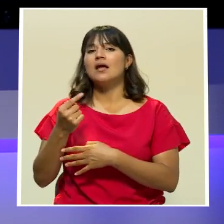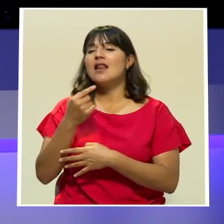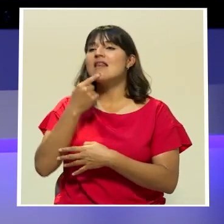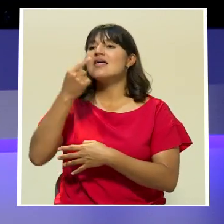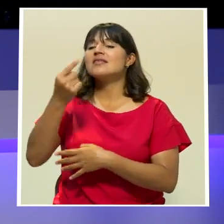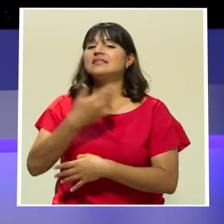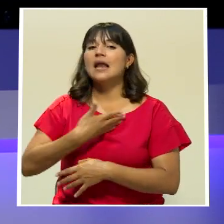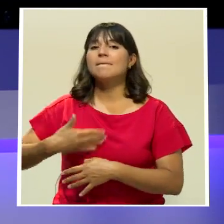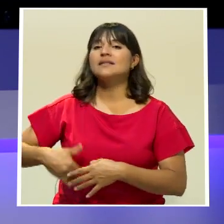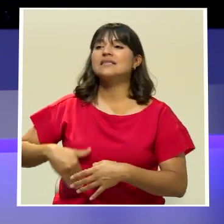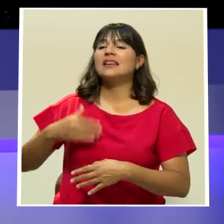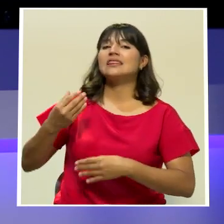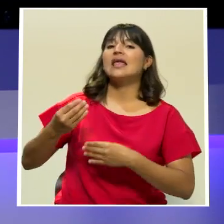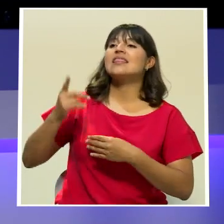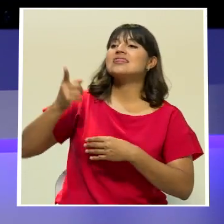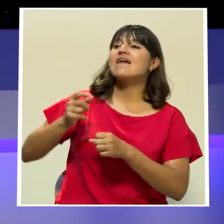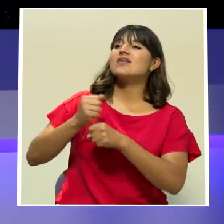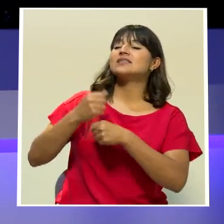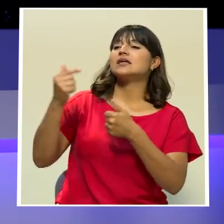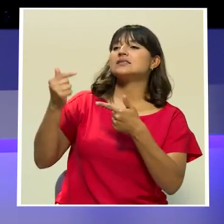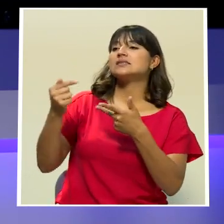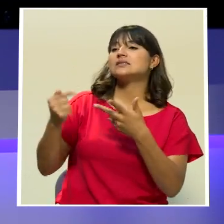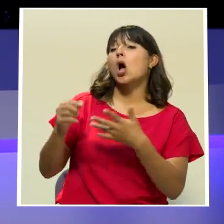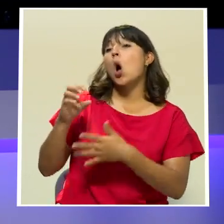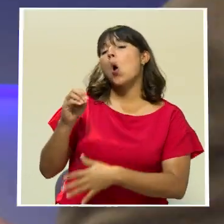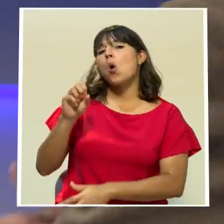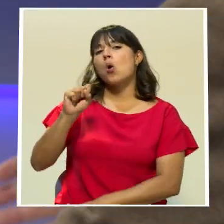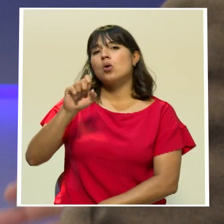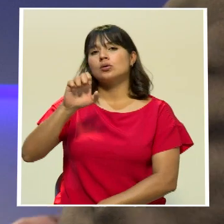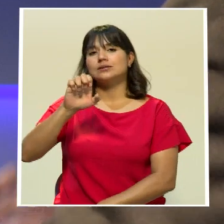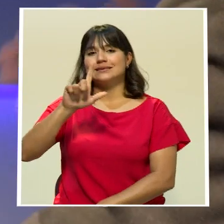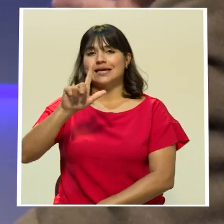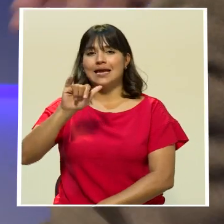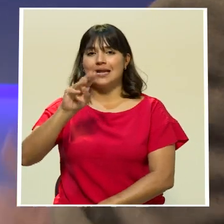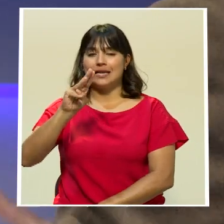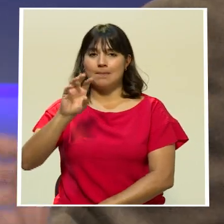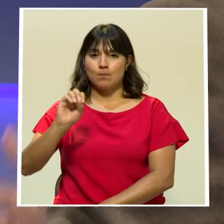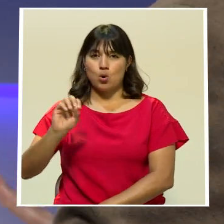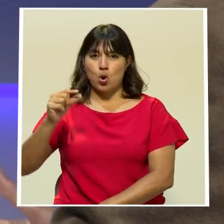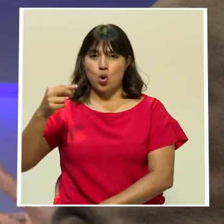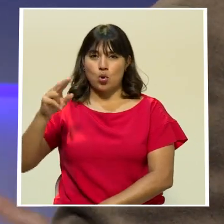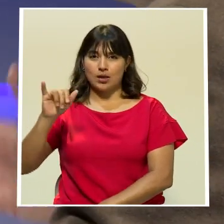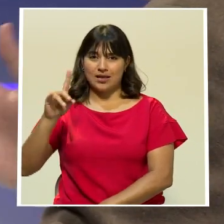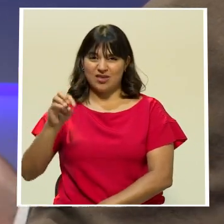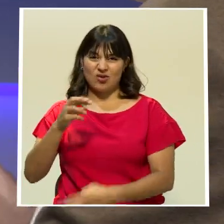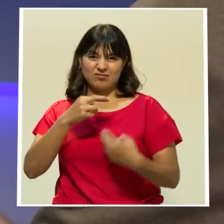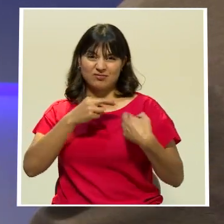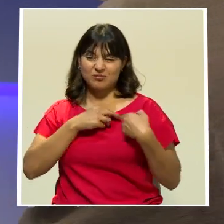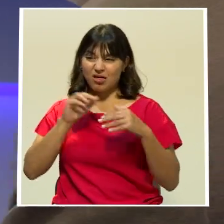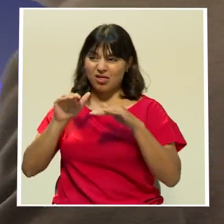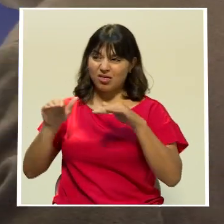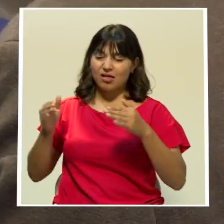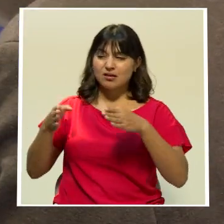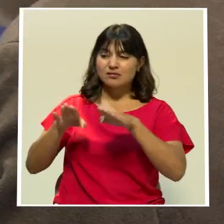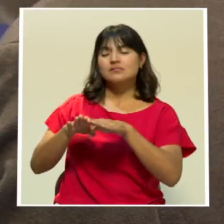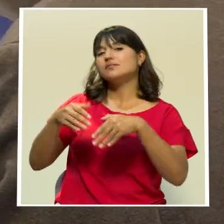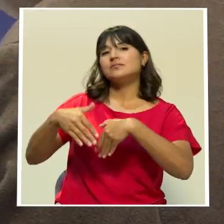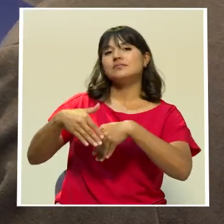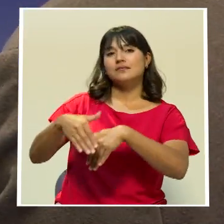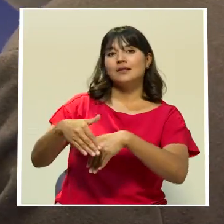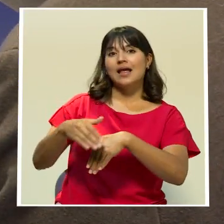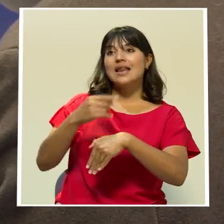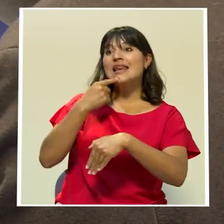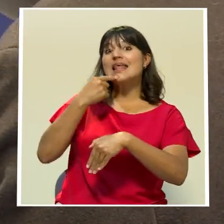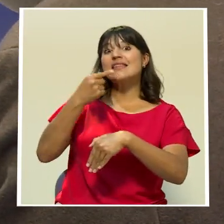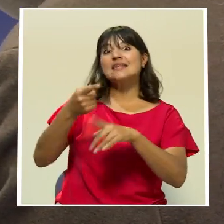que hacer, o don Célimo Guido, que desde su bloqueo callejero le dice al presidente lo que tiene que hacer.